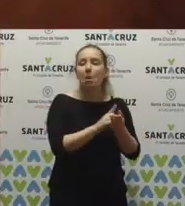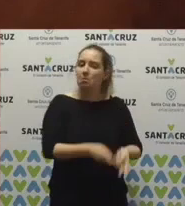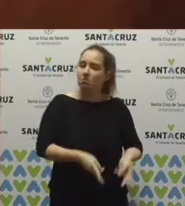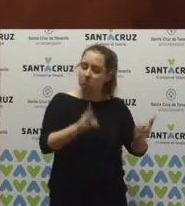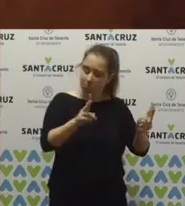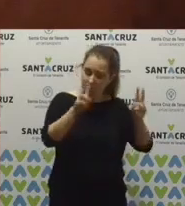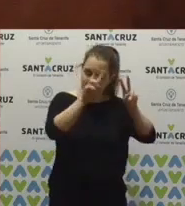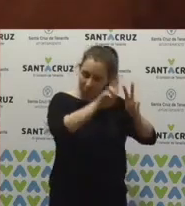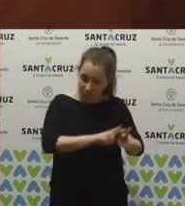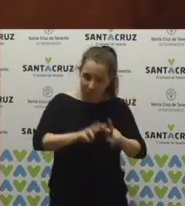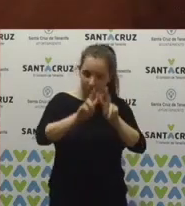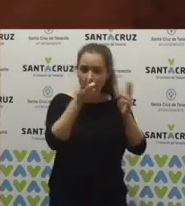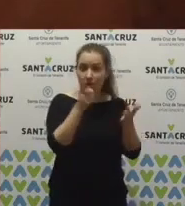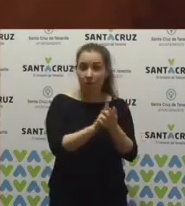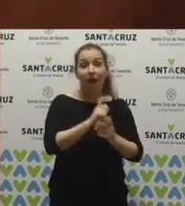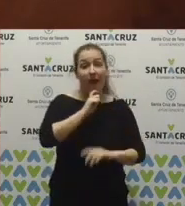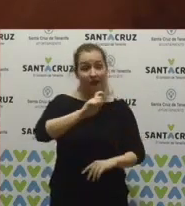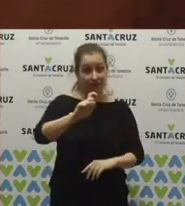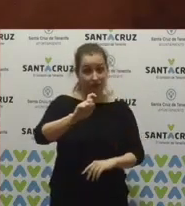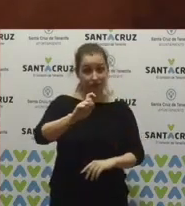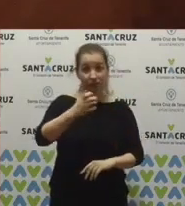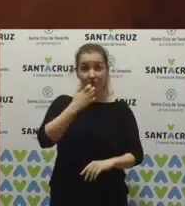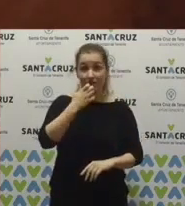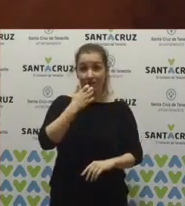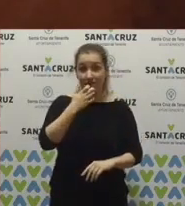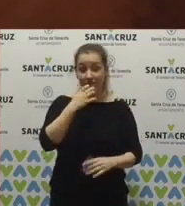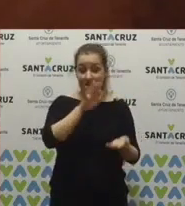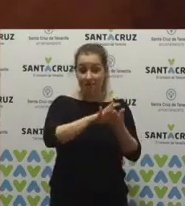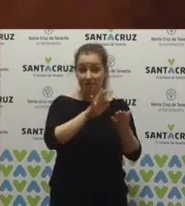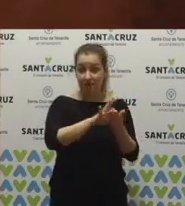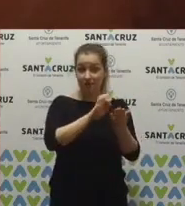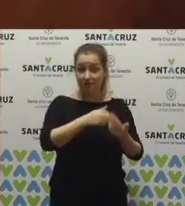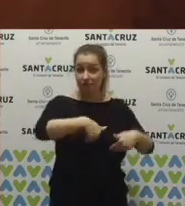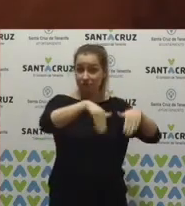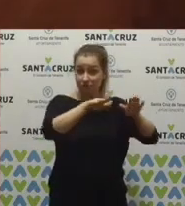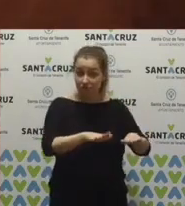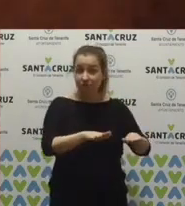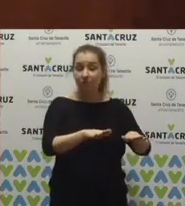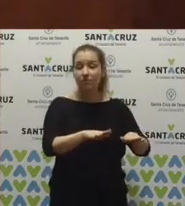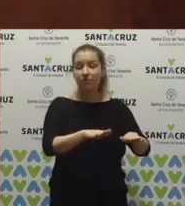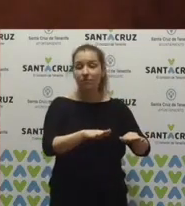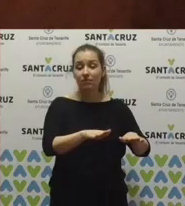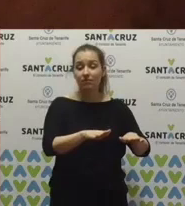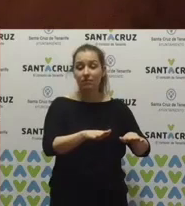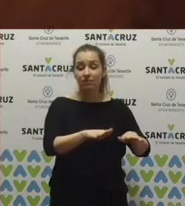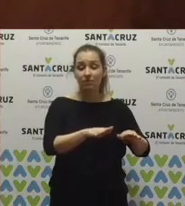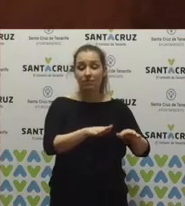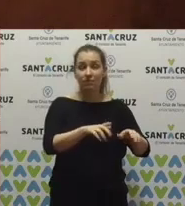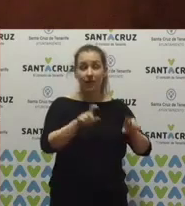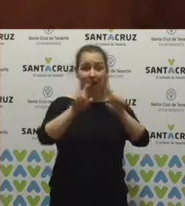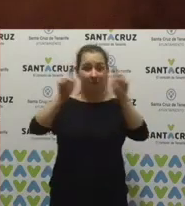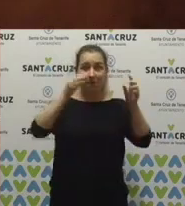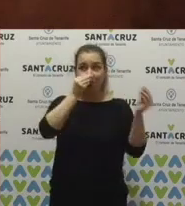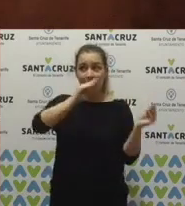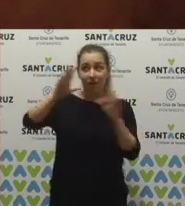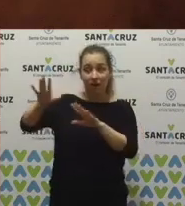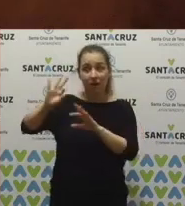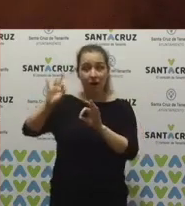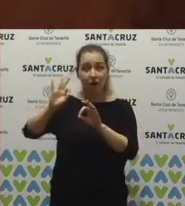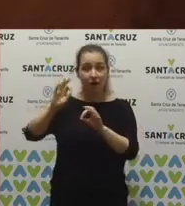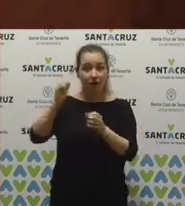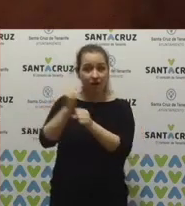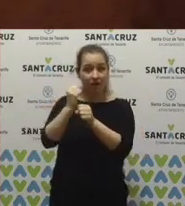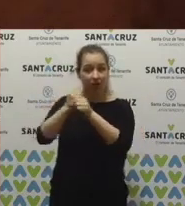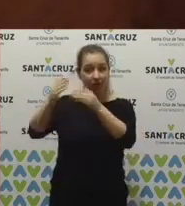advertencia si se cesa el servicio no podrá ver ni de empresas ni cesión ilegal de trabajadores ni subrogación de